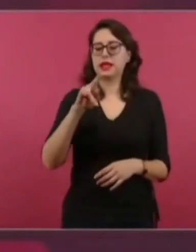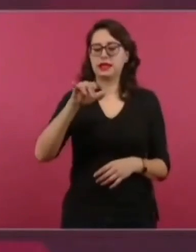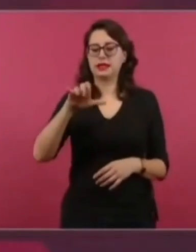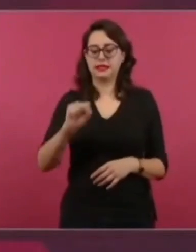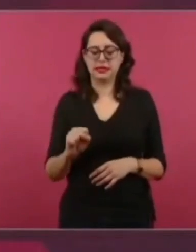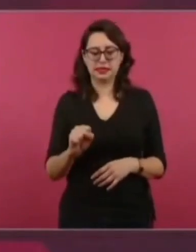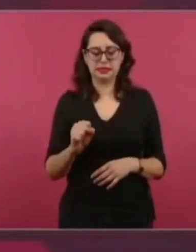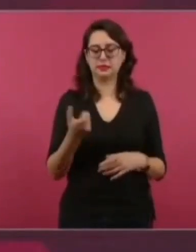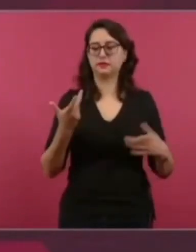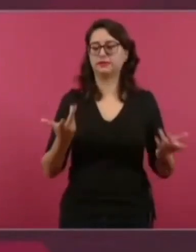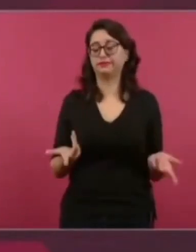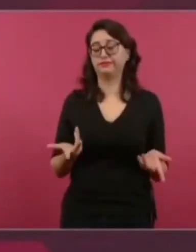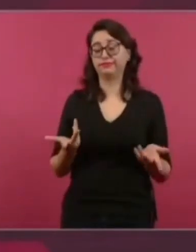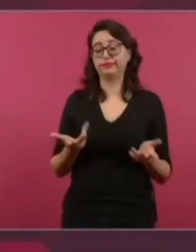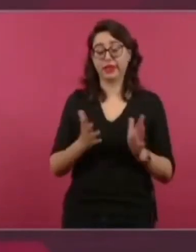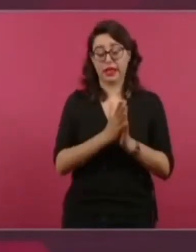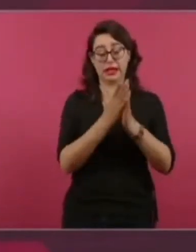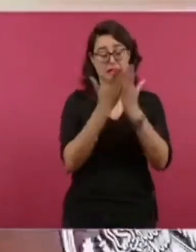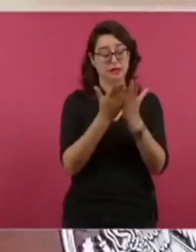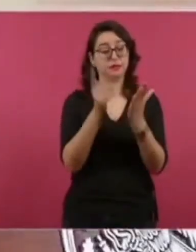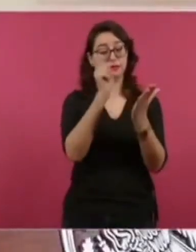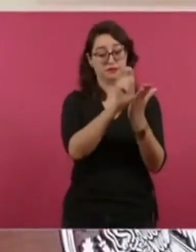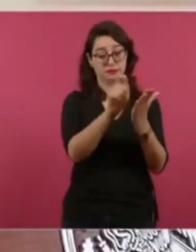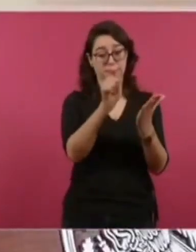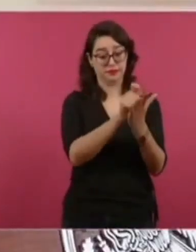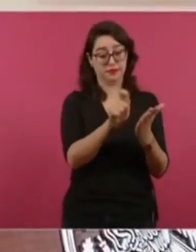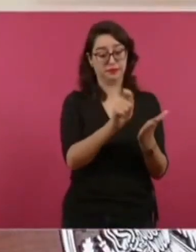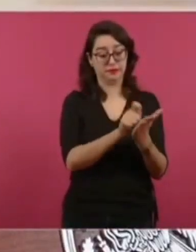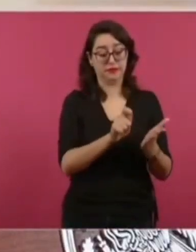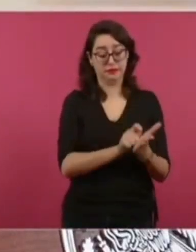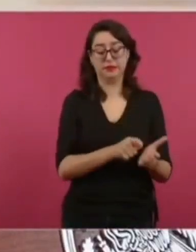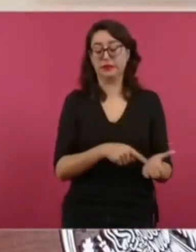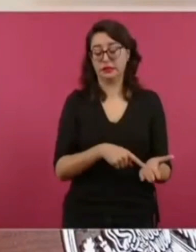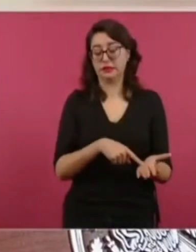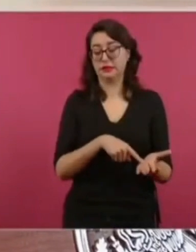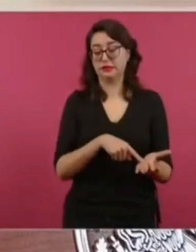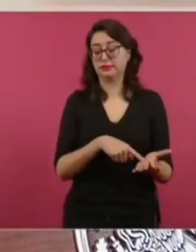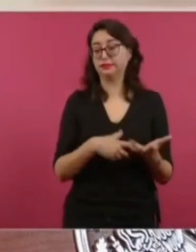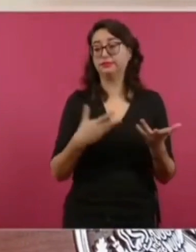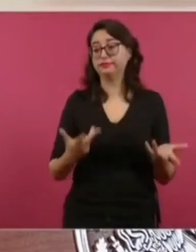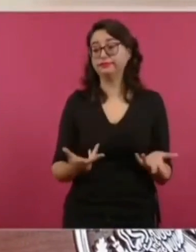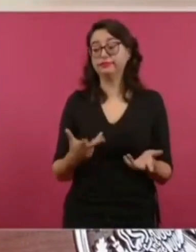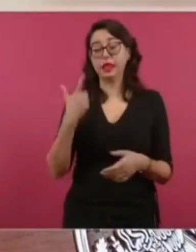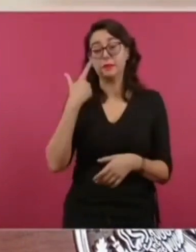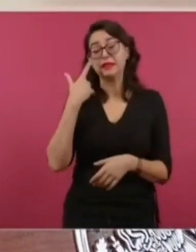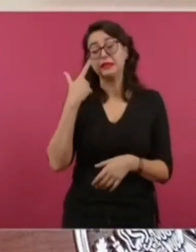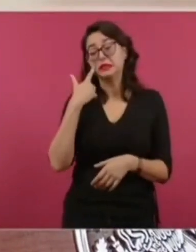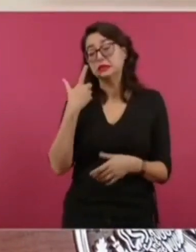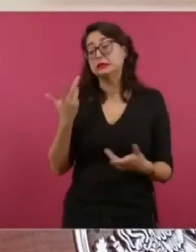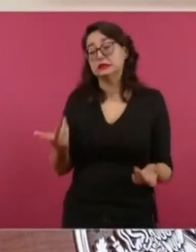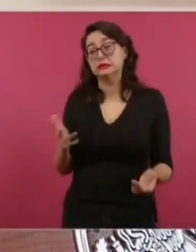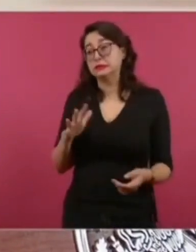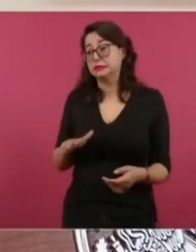que se hizo en ese tiempo, que lo publicó el Fondo de Cultura Económica,